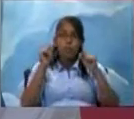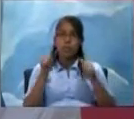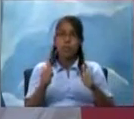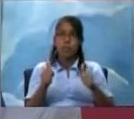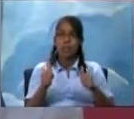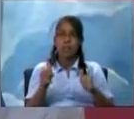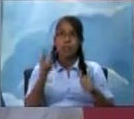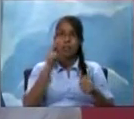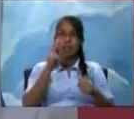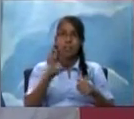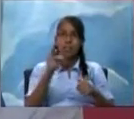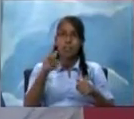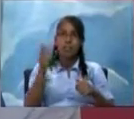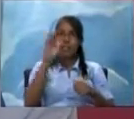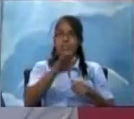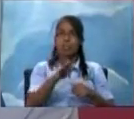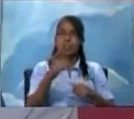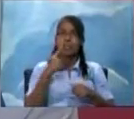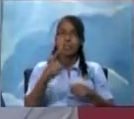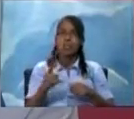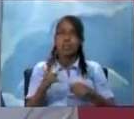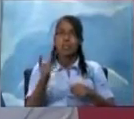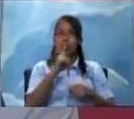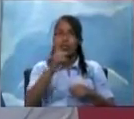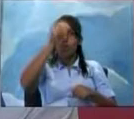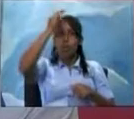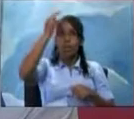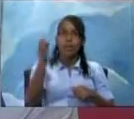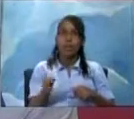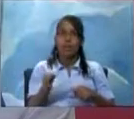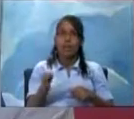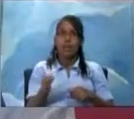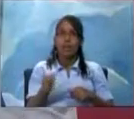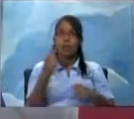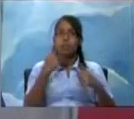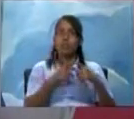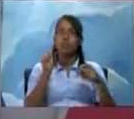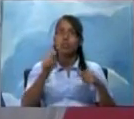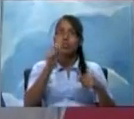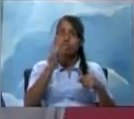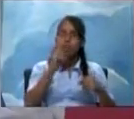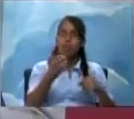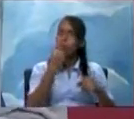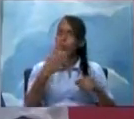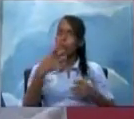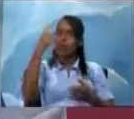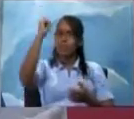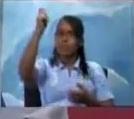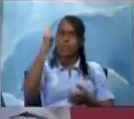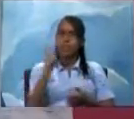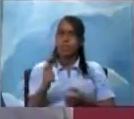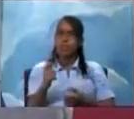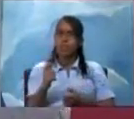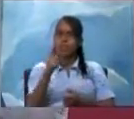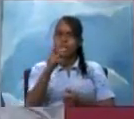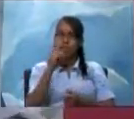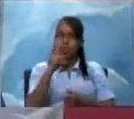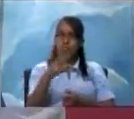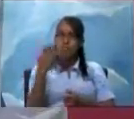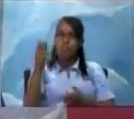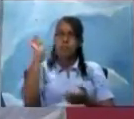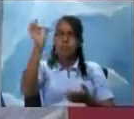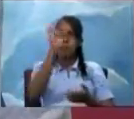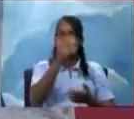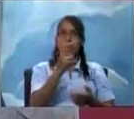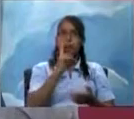bien. Mira, allí está. Dice aquí, no le creáis. Pero si usted ve un buen testimonio, usted ve